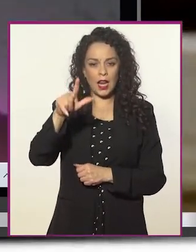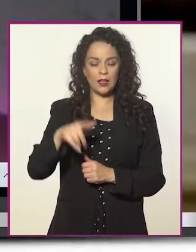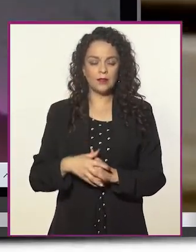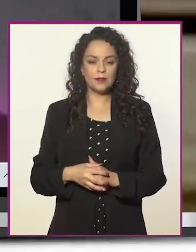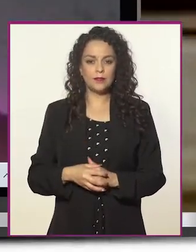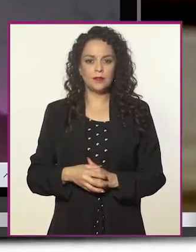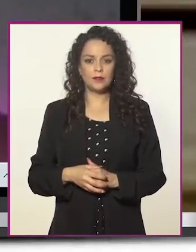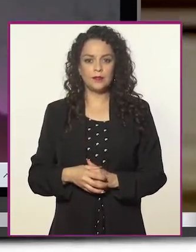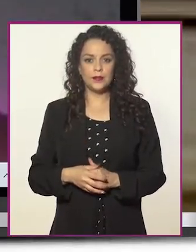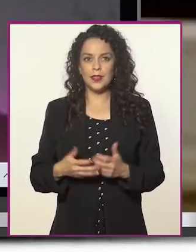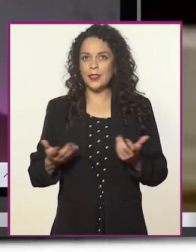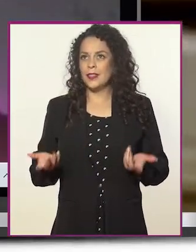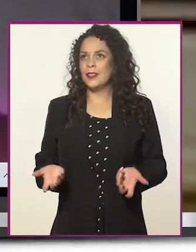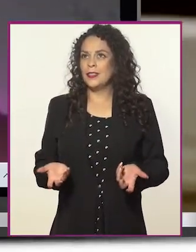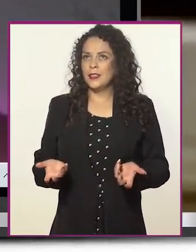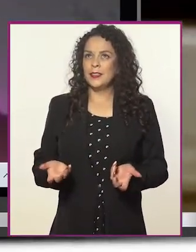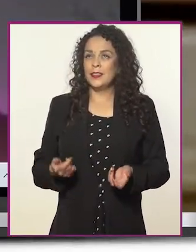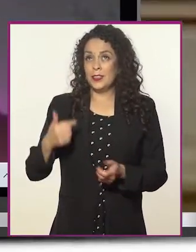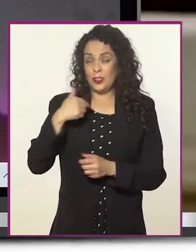mente?